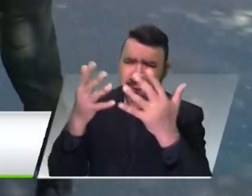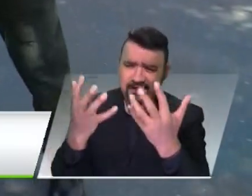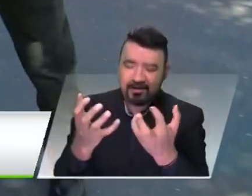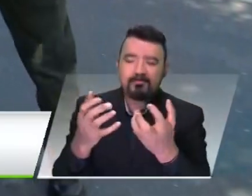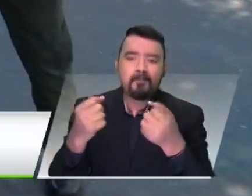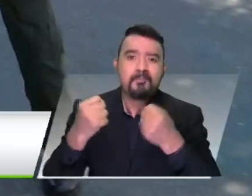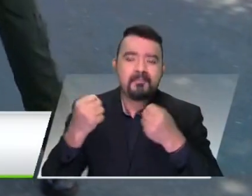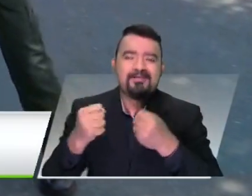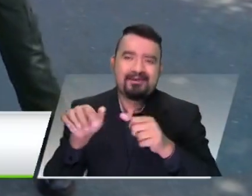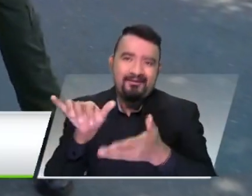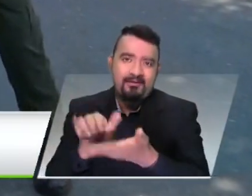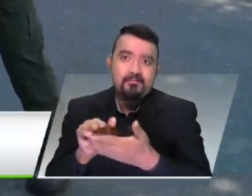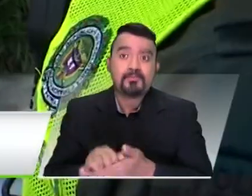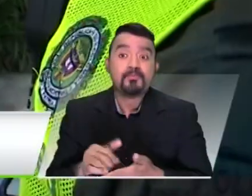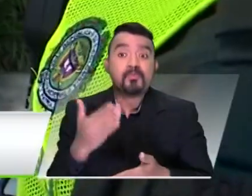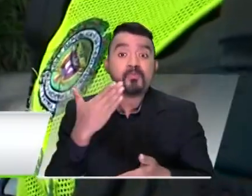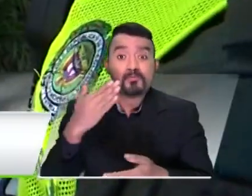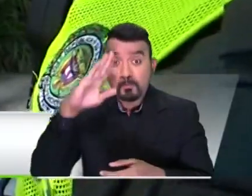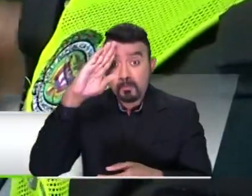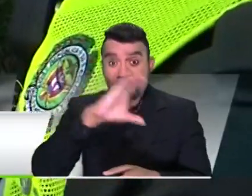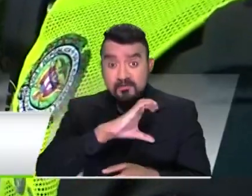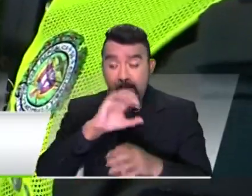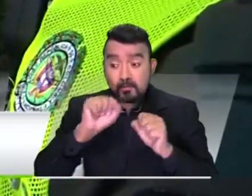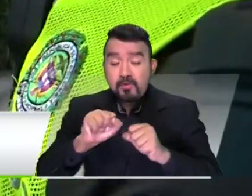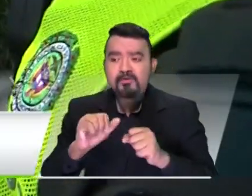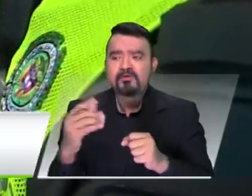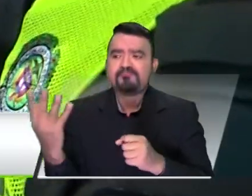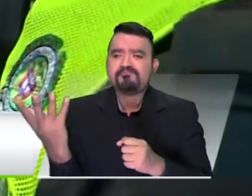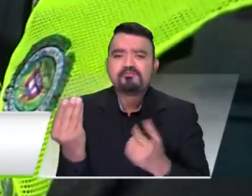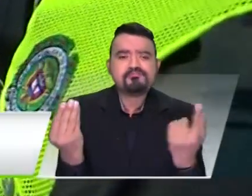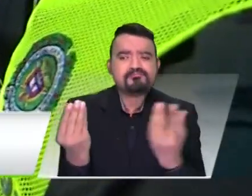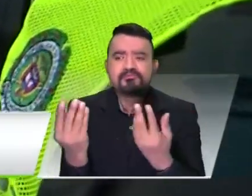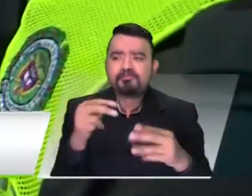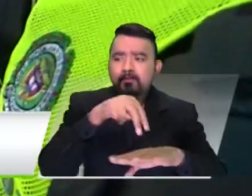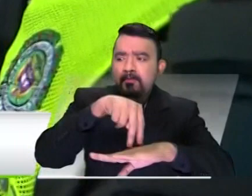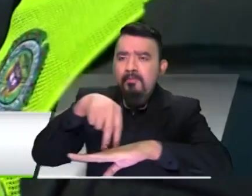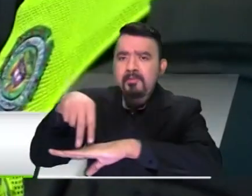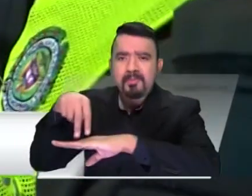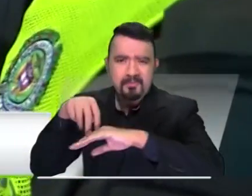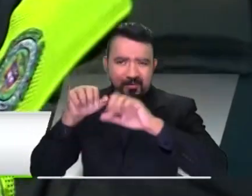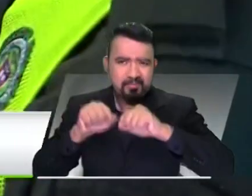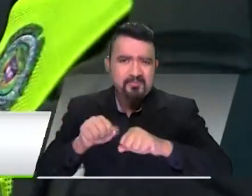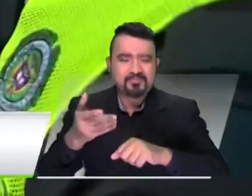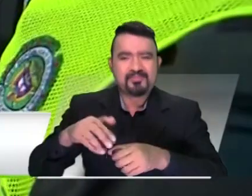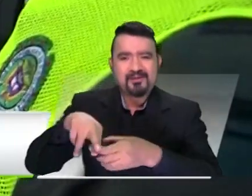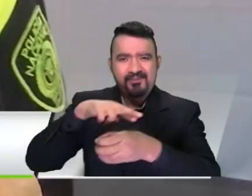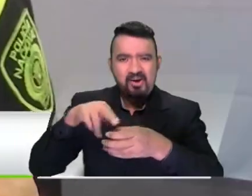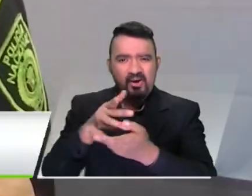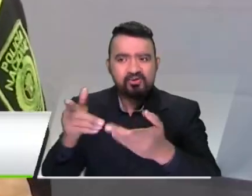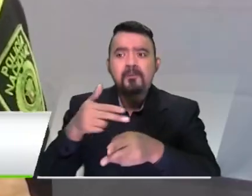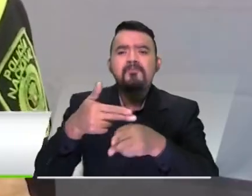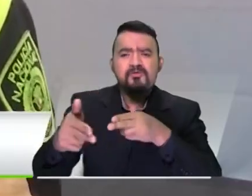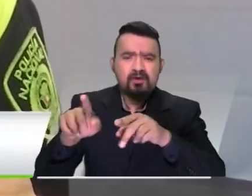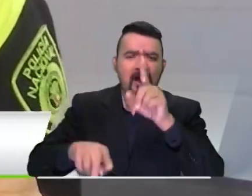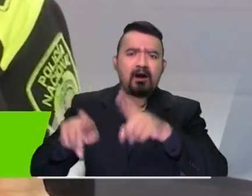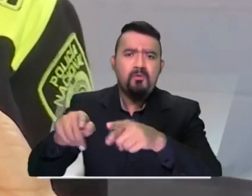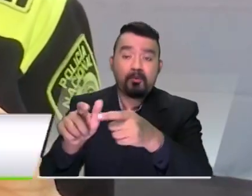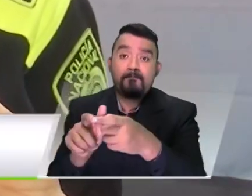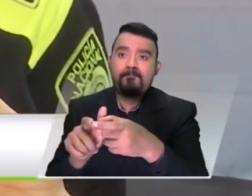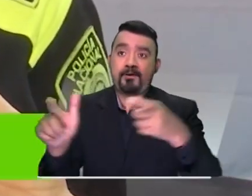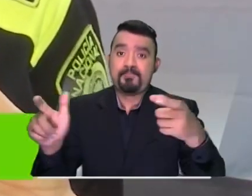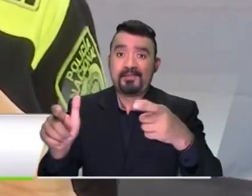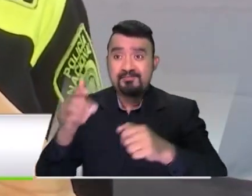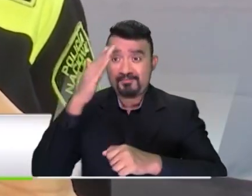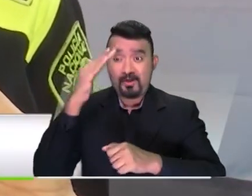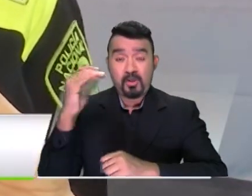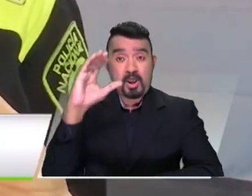meses, aumentará el número de policías cuando los becados por los gobiernos regionales y locales se gradúen. Este programa ya empezó a nivel nacional,